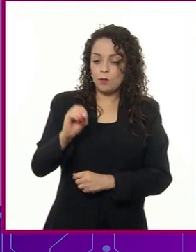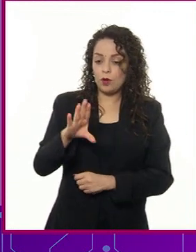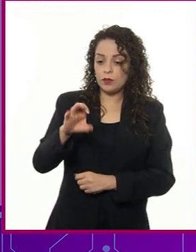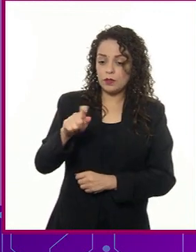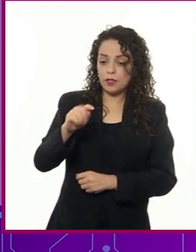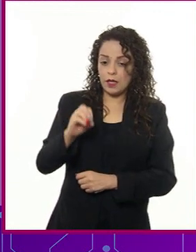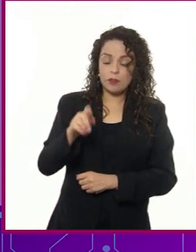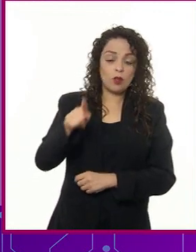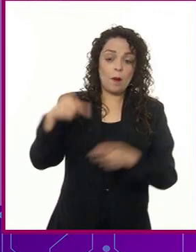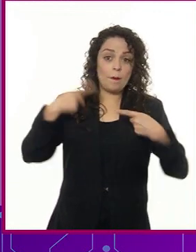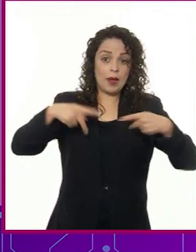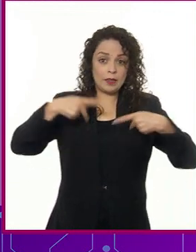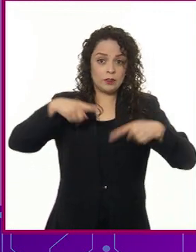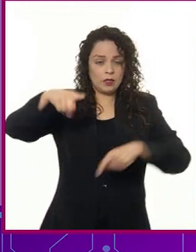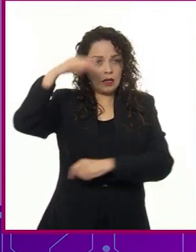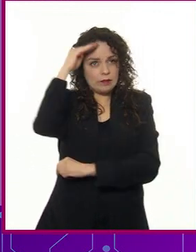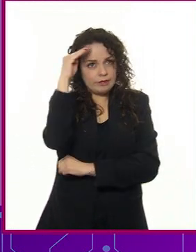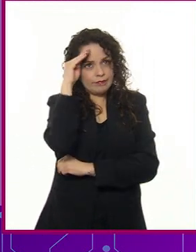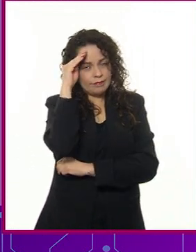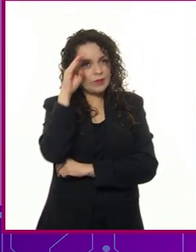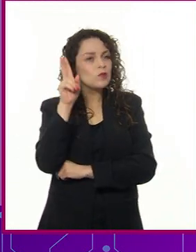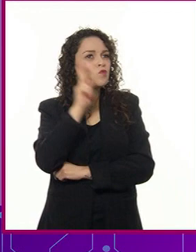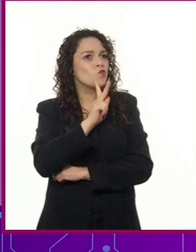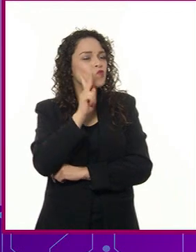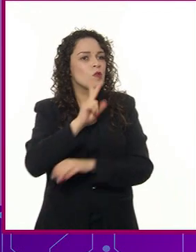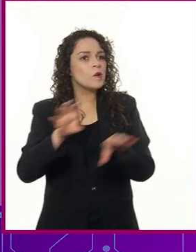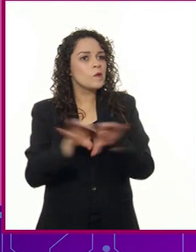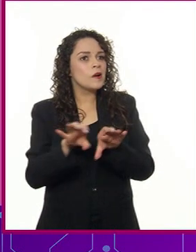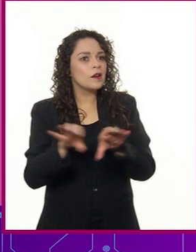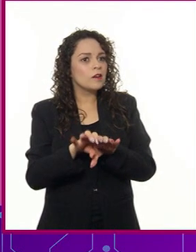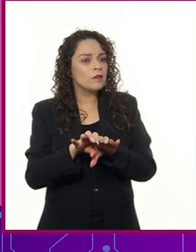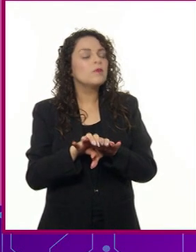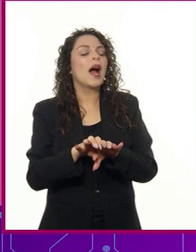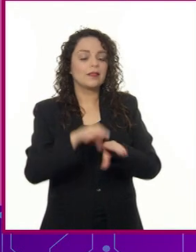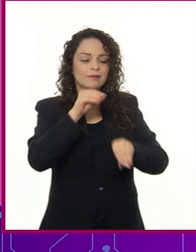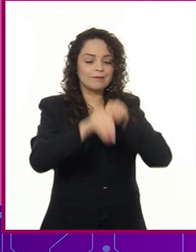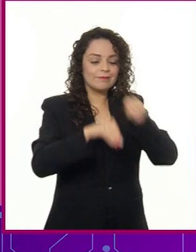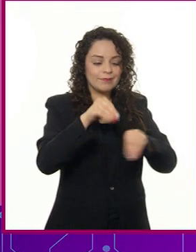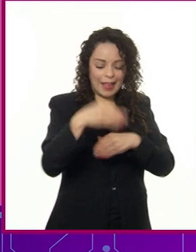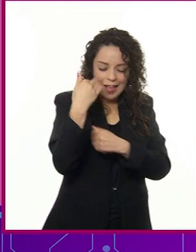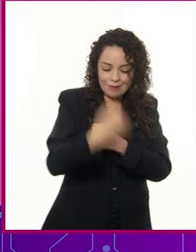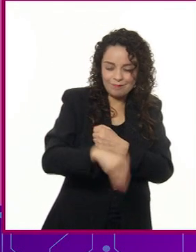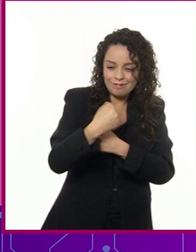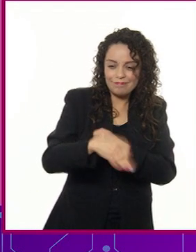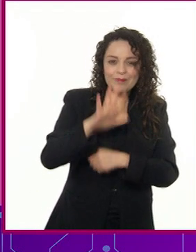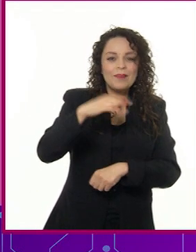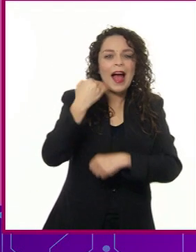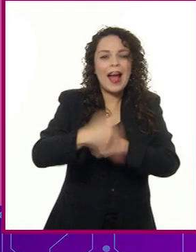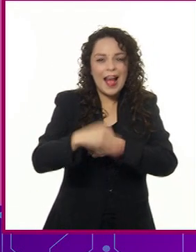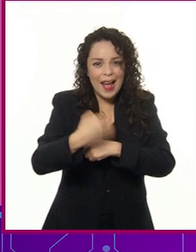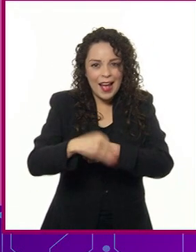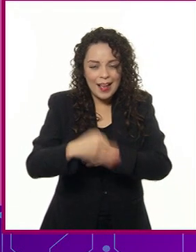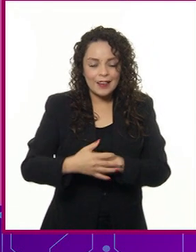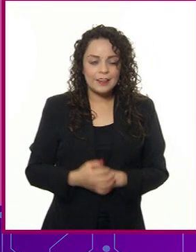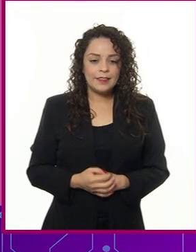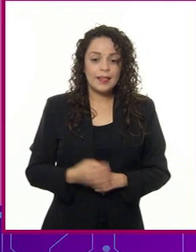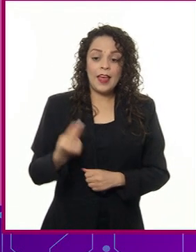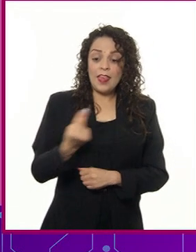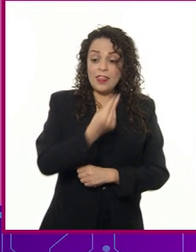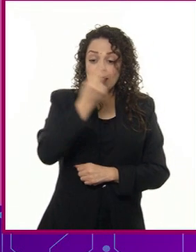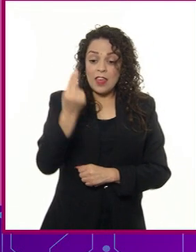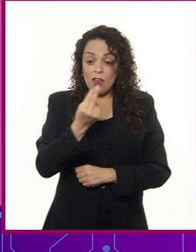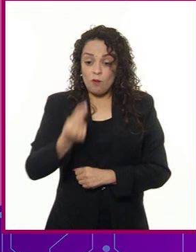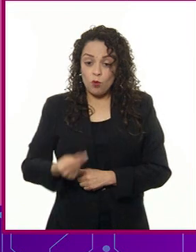su realizador hacer las primeras pruebas de su obra final. El dibujo es la figura, imagen